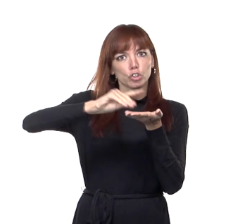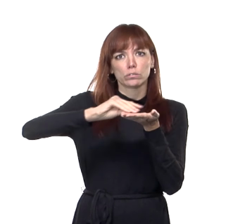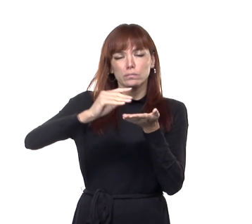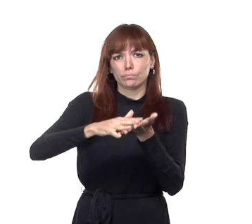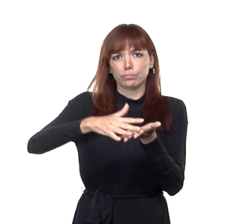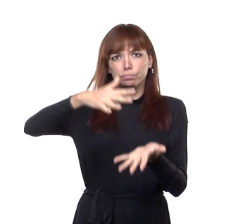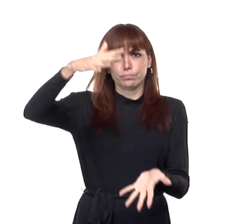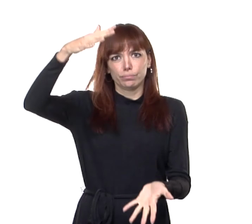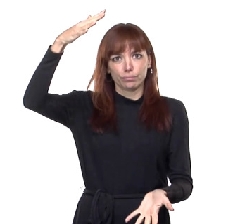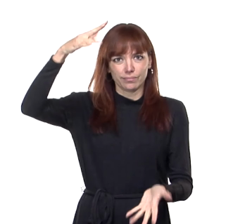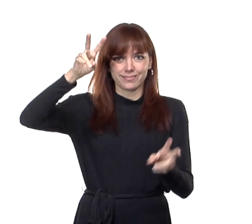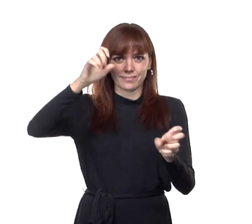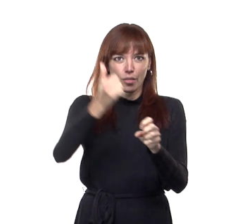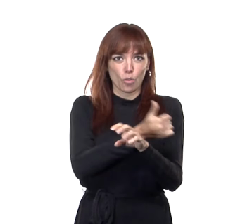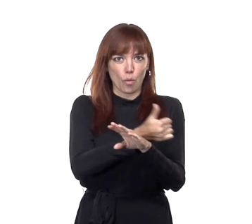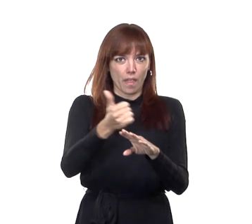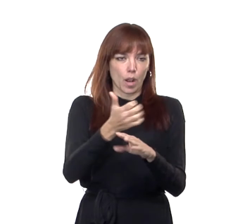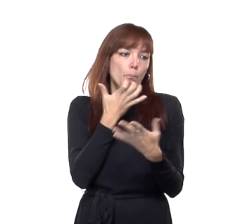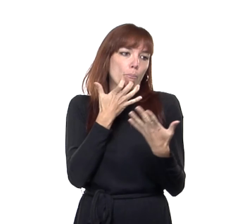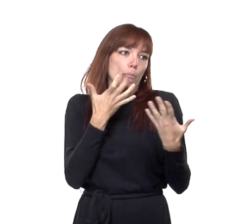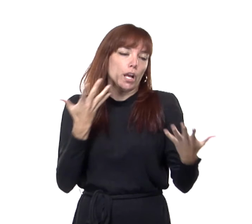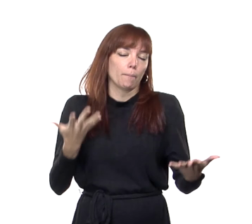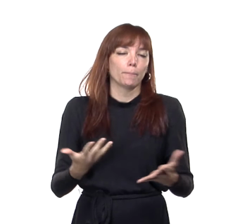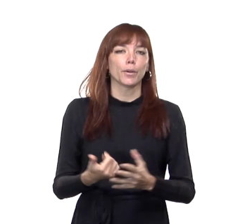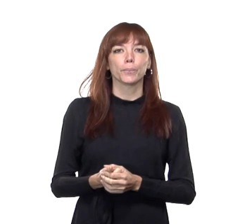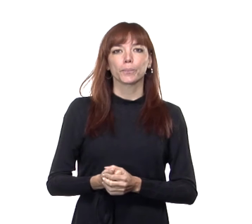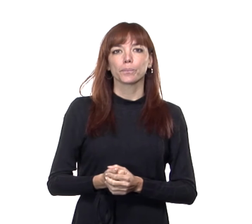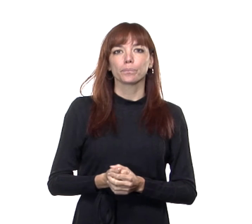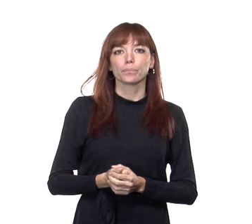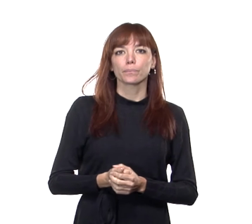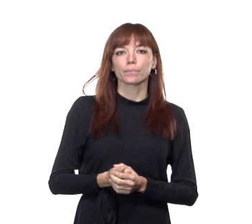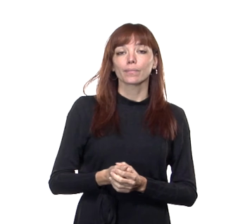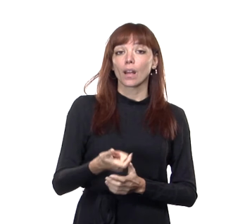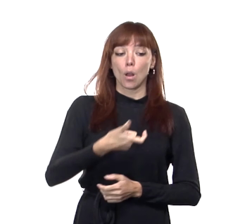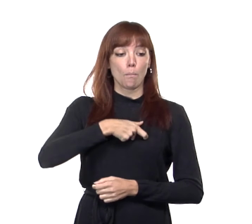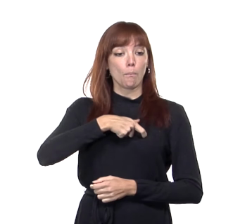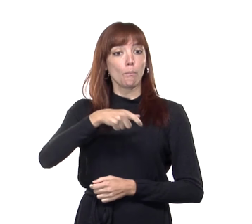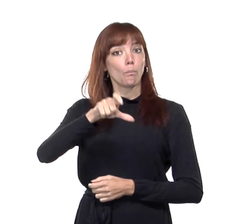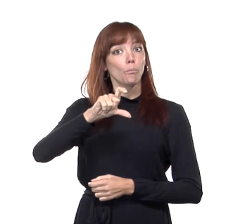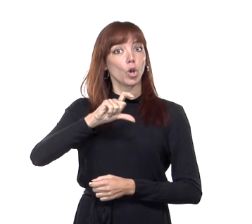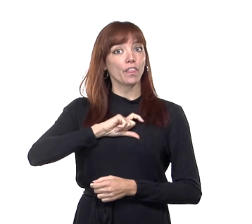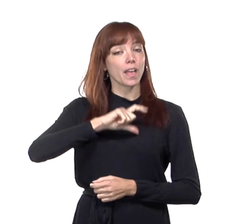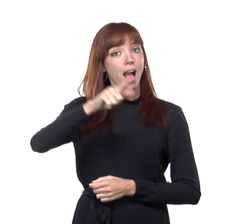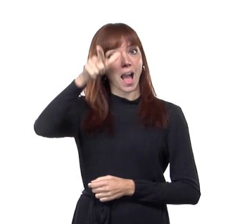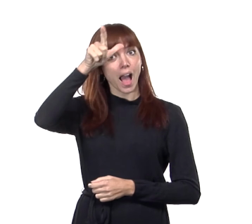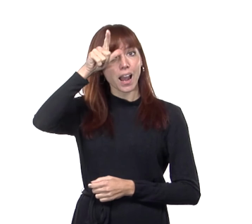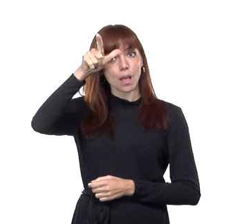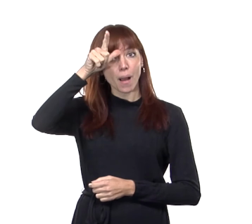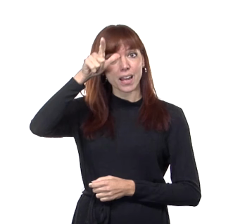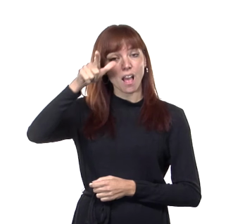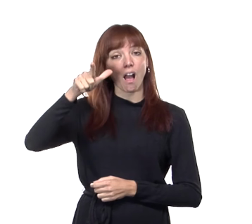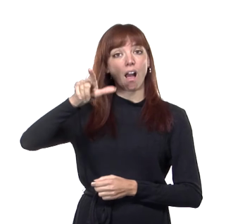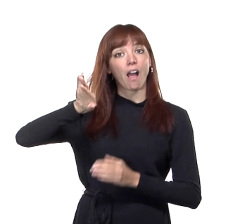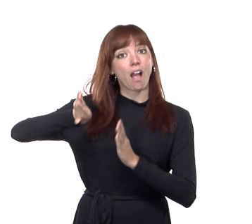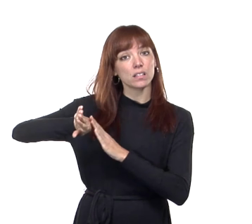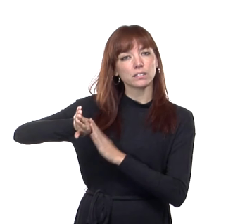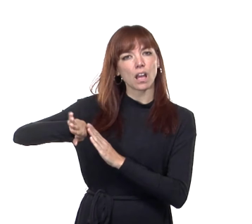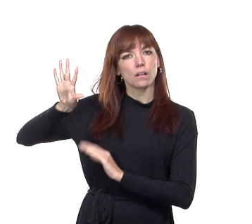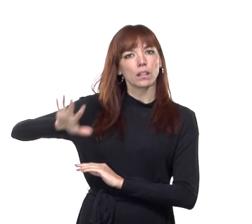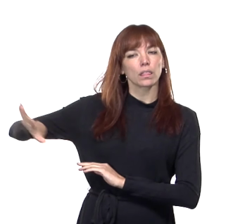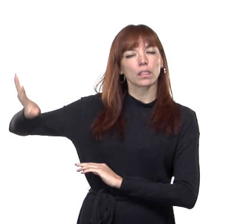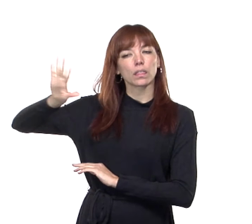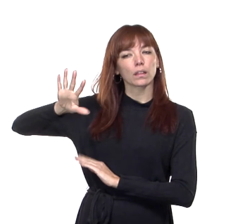los ciudadanos por ejemplo la stasi a la policía de alemania del este también solamente